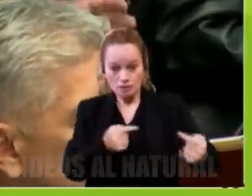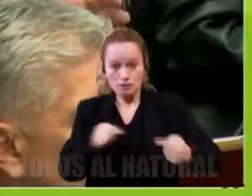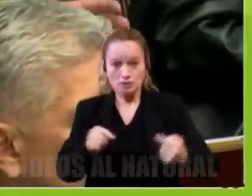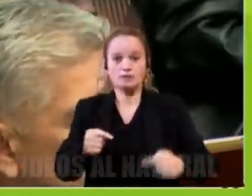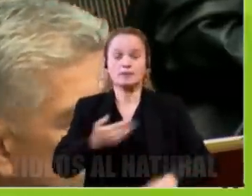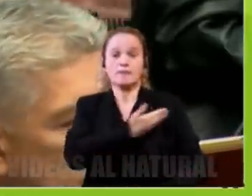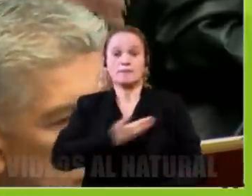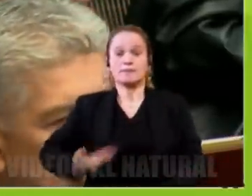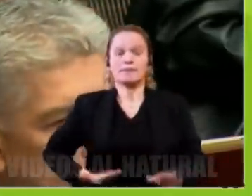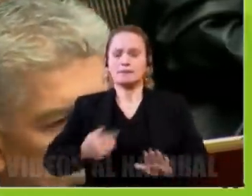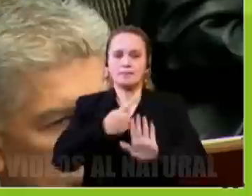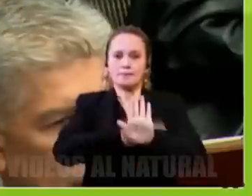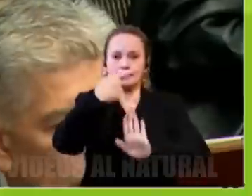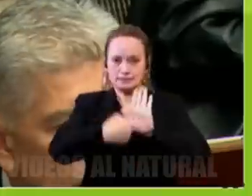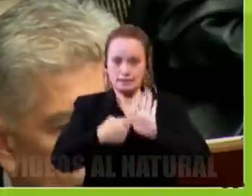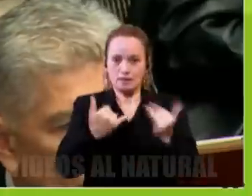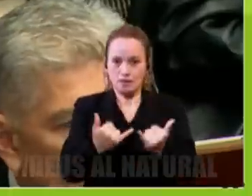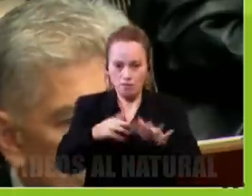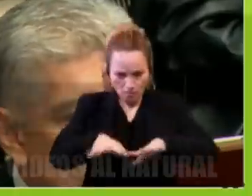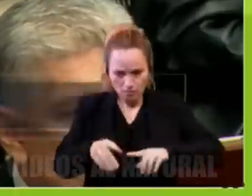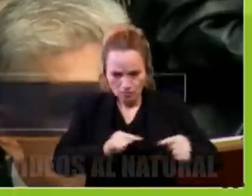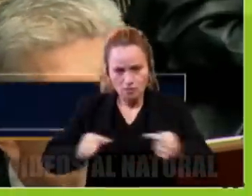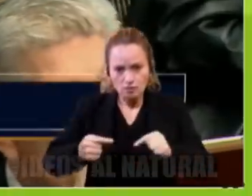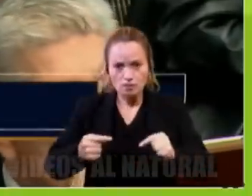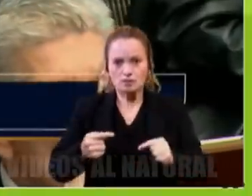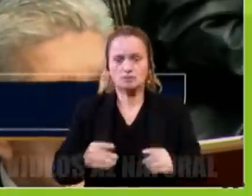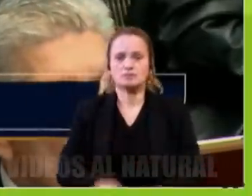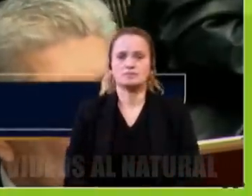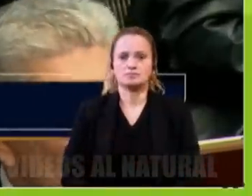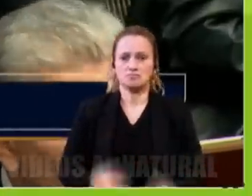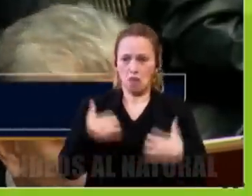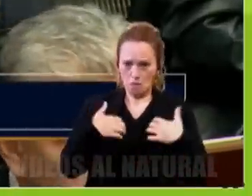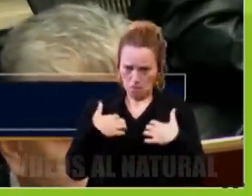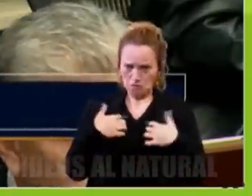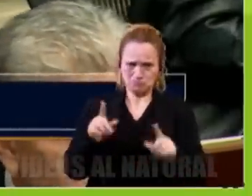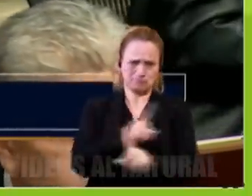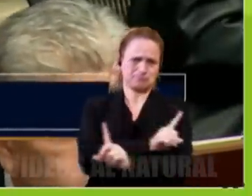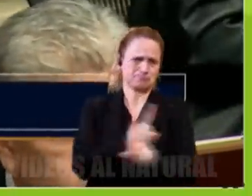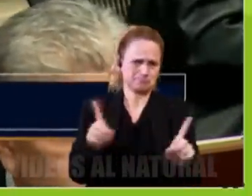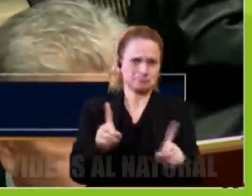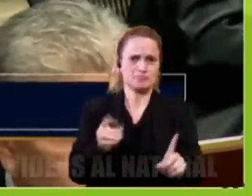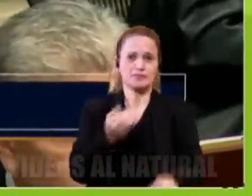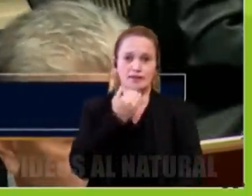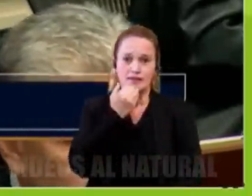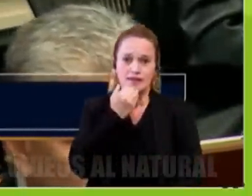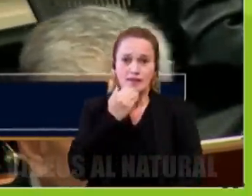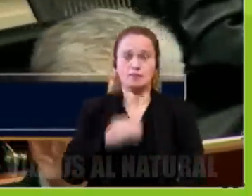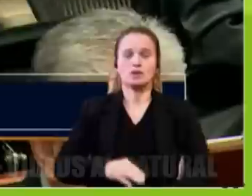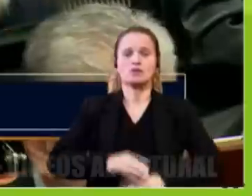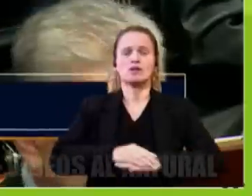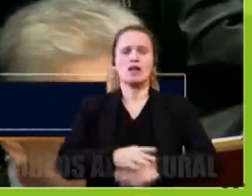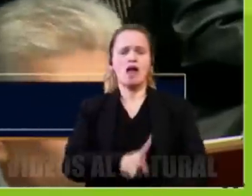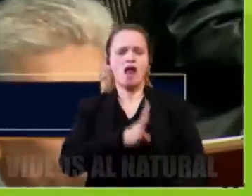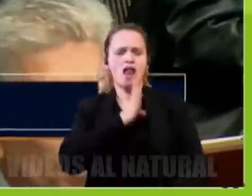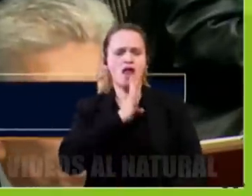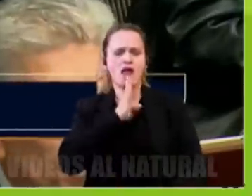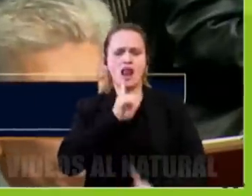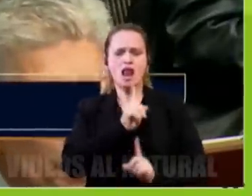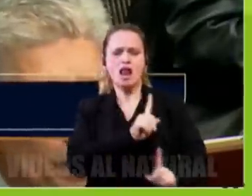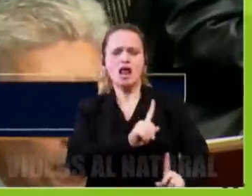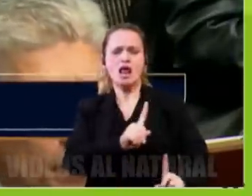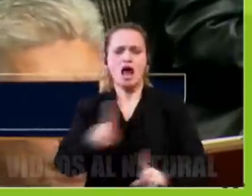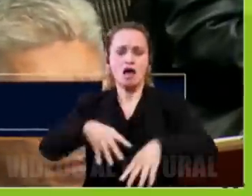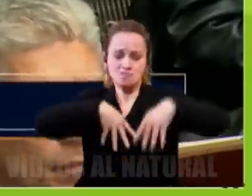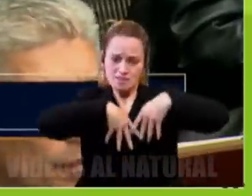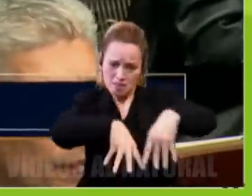presidente de Barreras, para dar ese tipo de debates. No nos atemorizan los debates del balcón, ni nos atemorizan